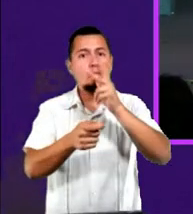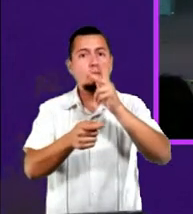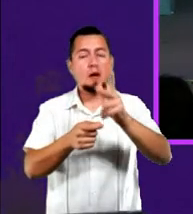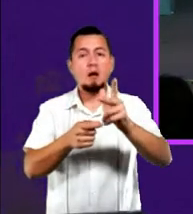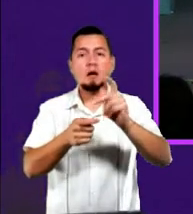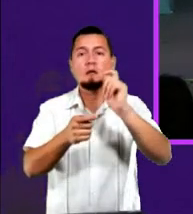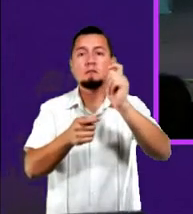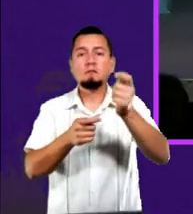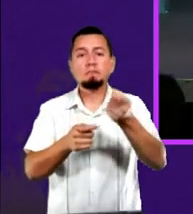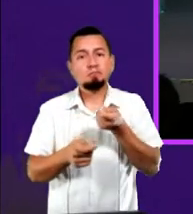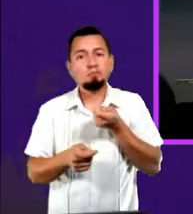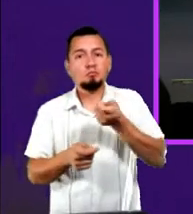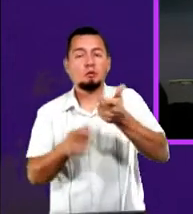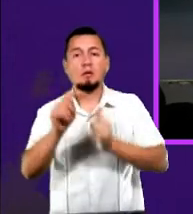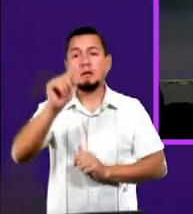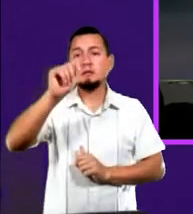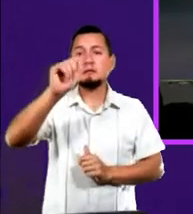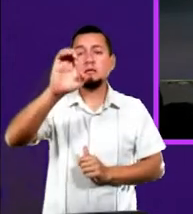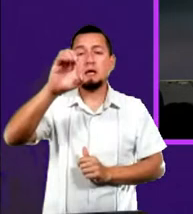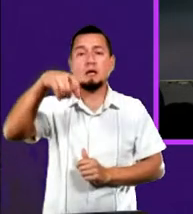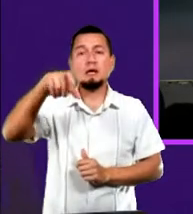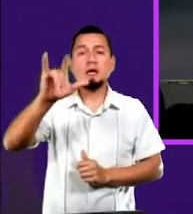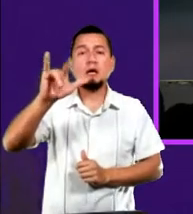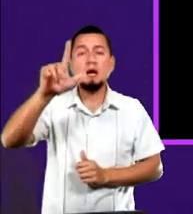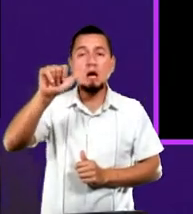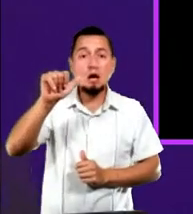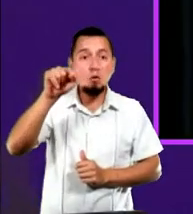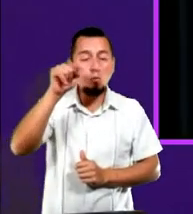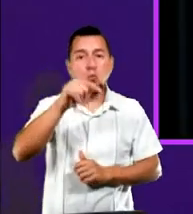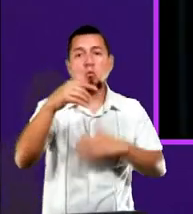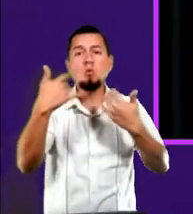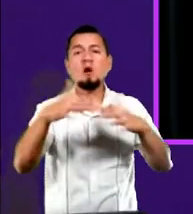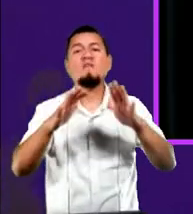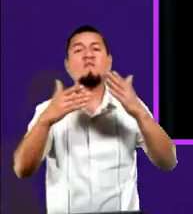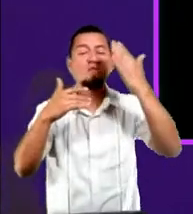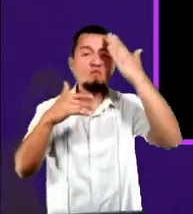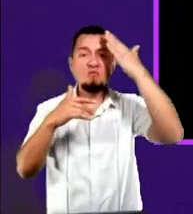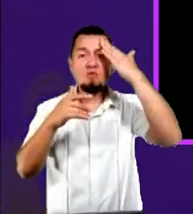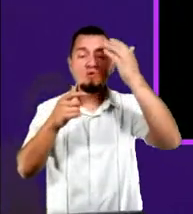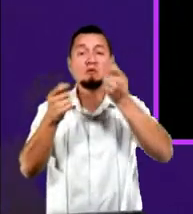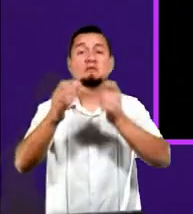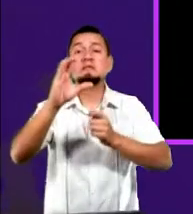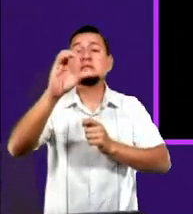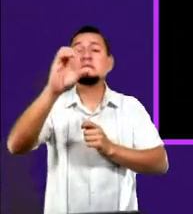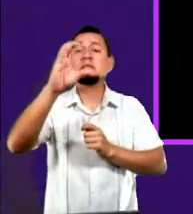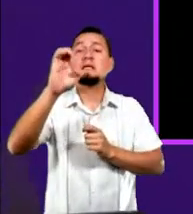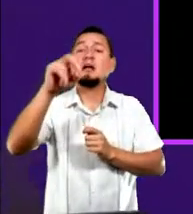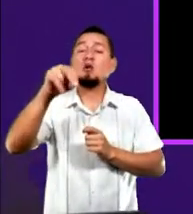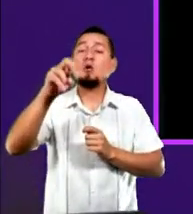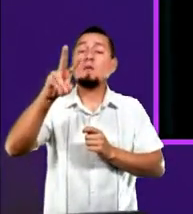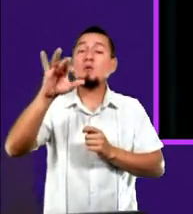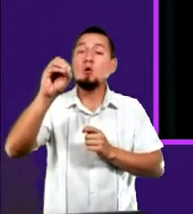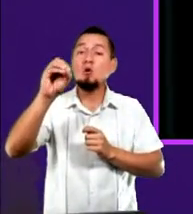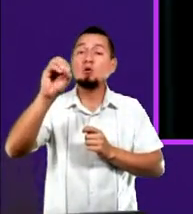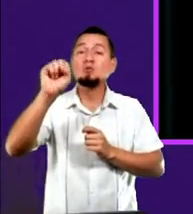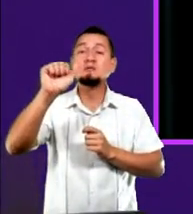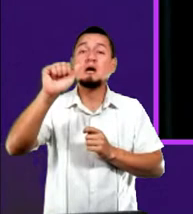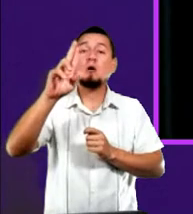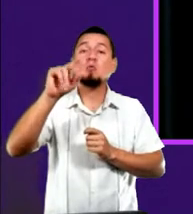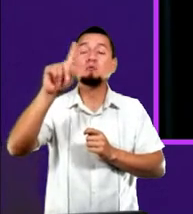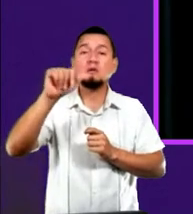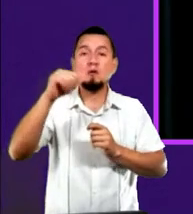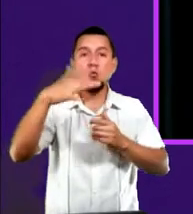fue el promotor? Zenobio Sousa, que fueron los de la dinastía del tequila Sousa. Y